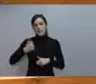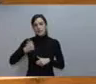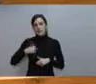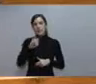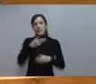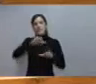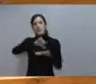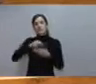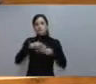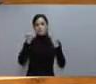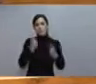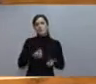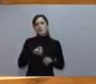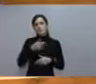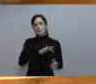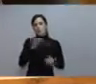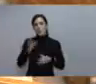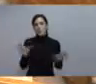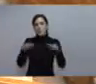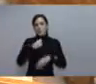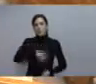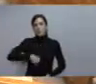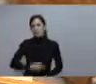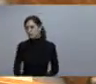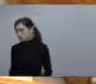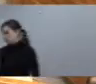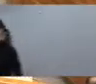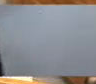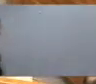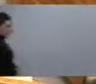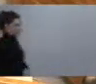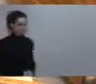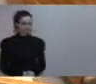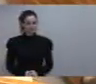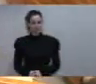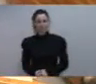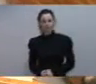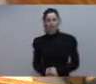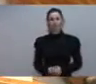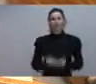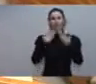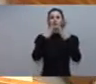Tiene la palabra el Grupo Podemos. Gracias, señor presidente. Señorías,